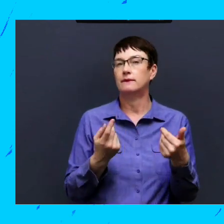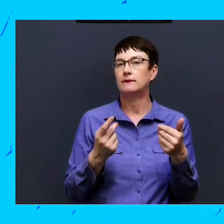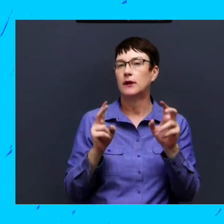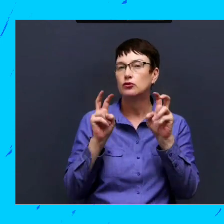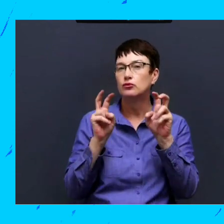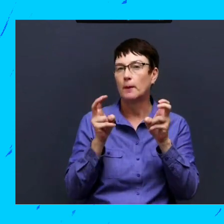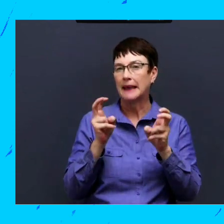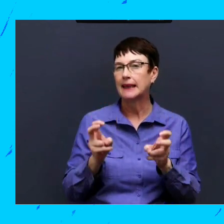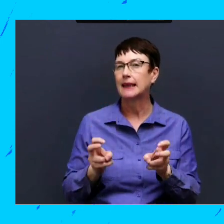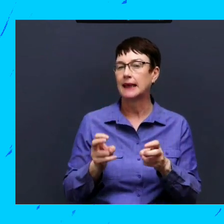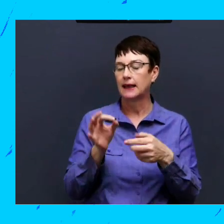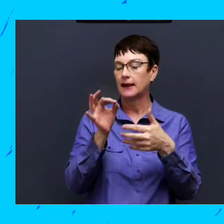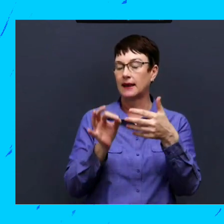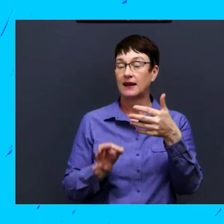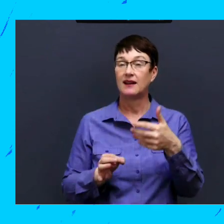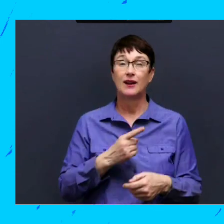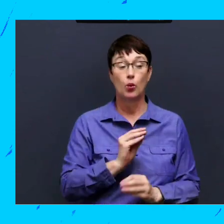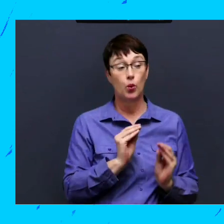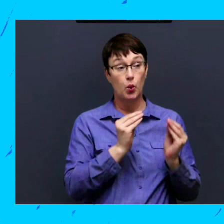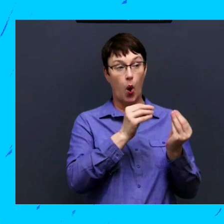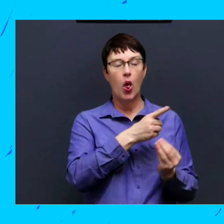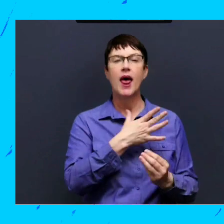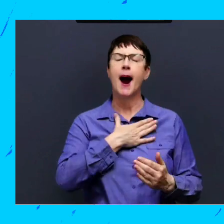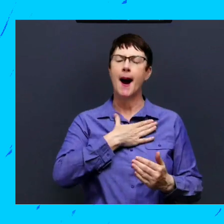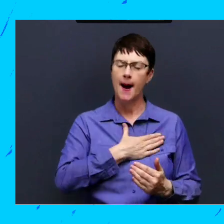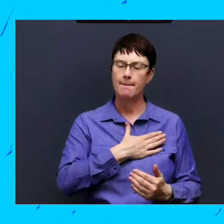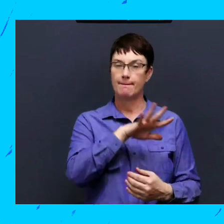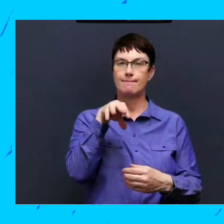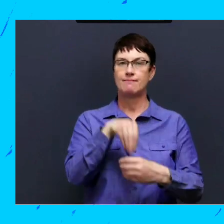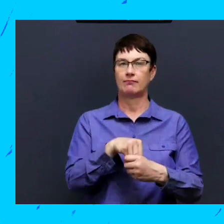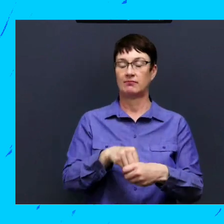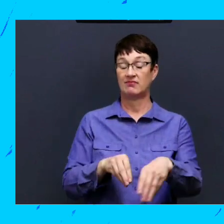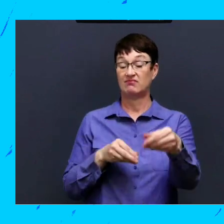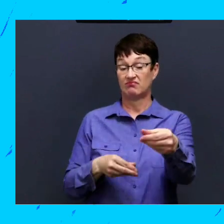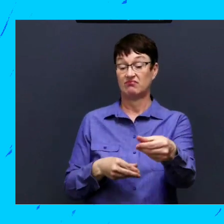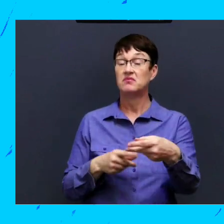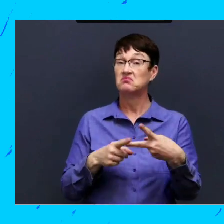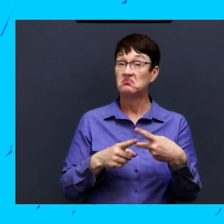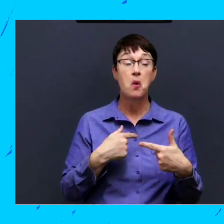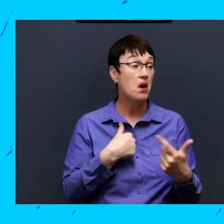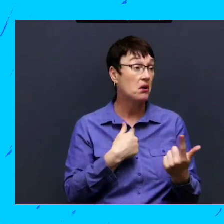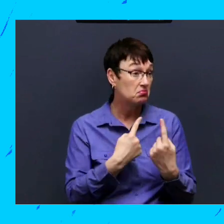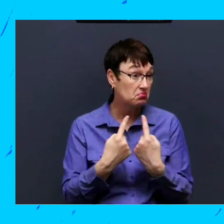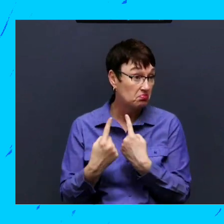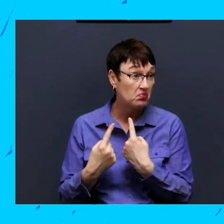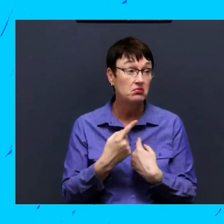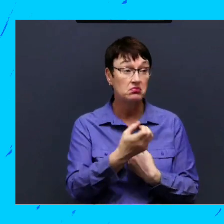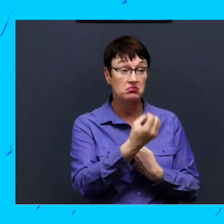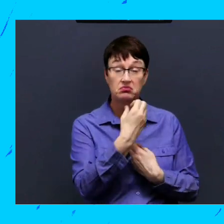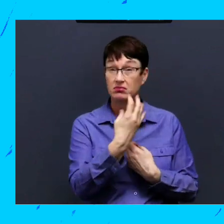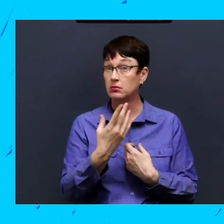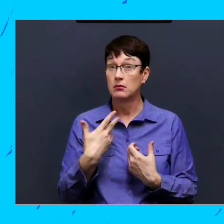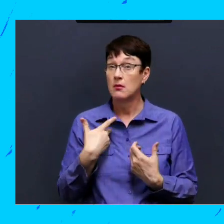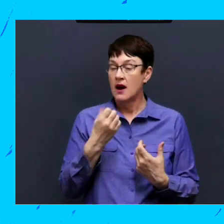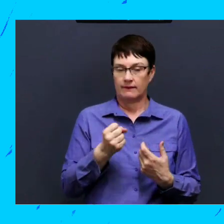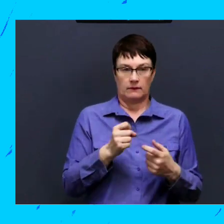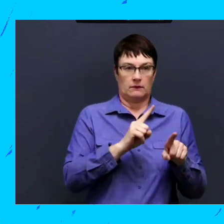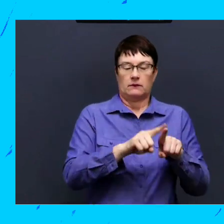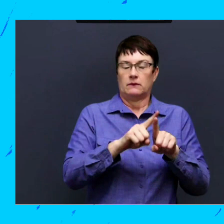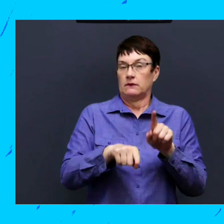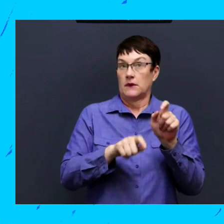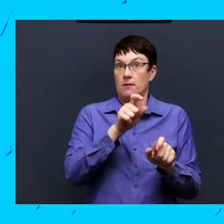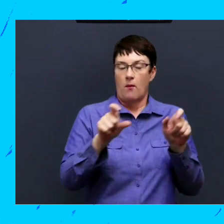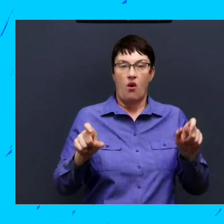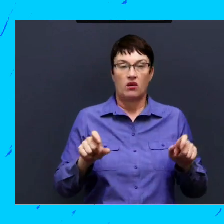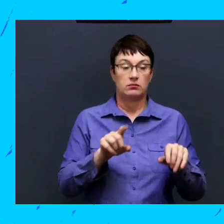también dos elementos que los adolescentes y jóvenes cubrieron. Más de 600 adolescentes